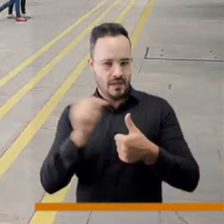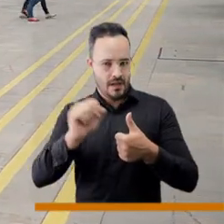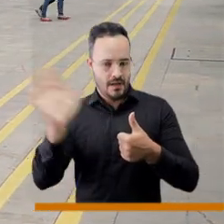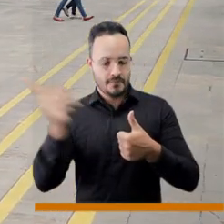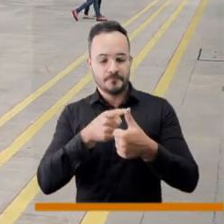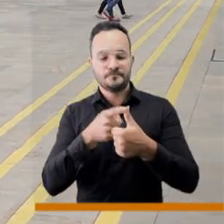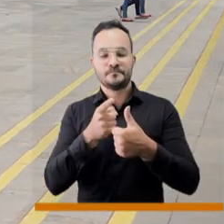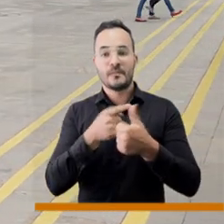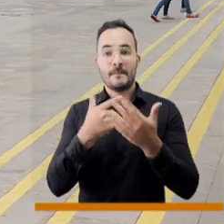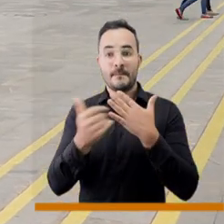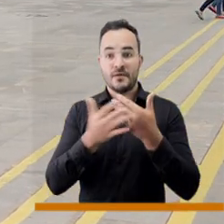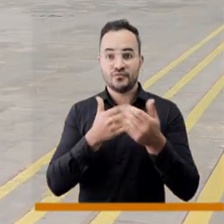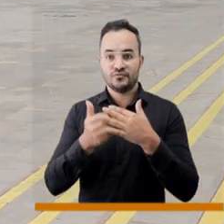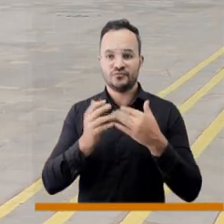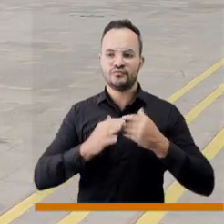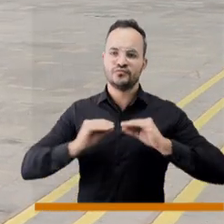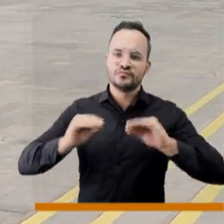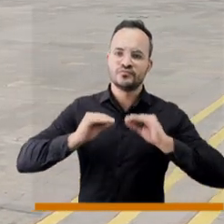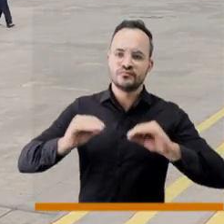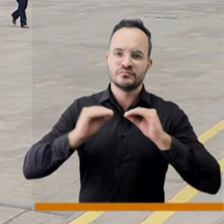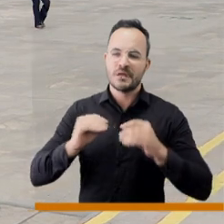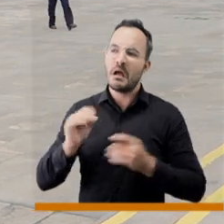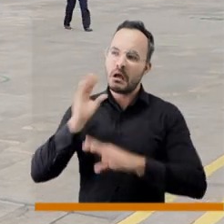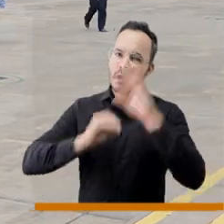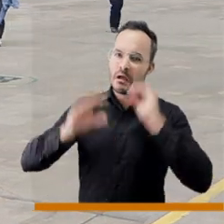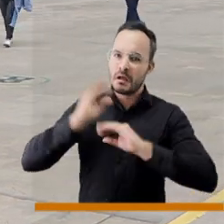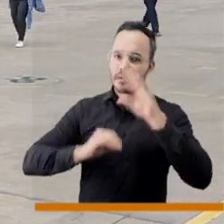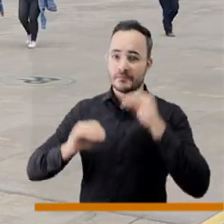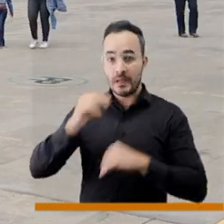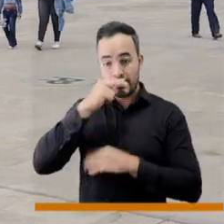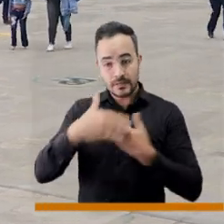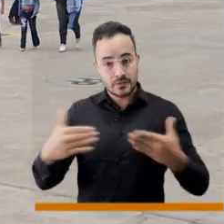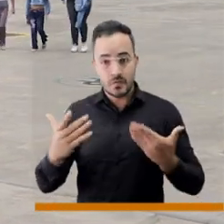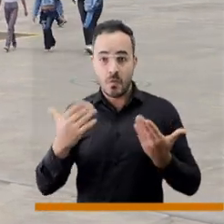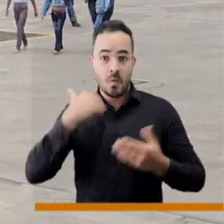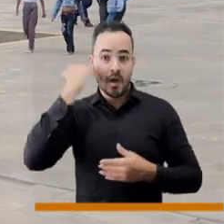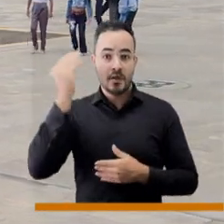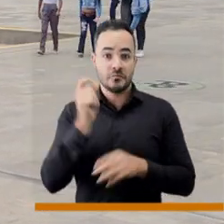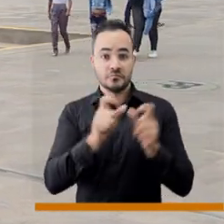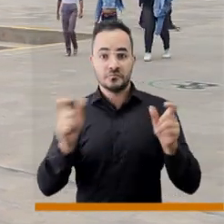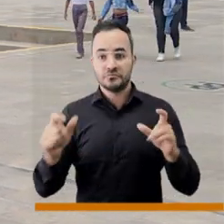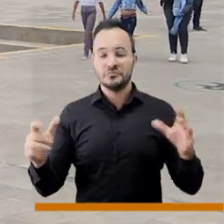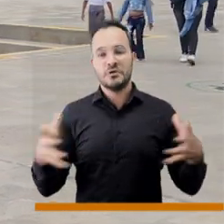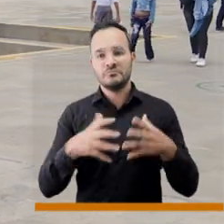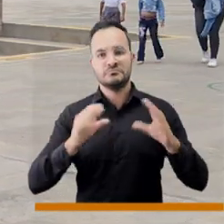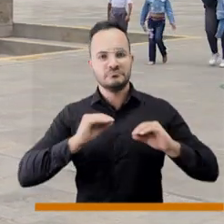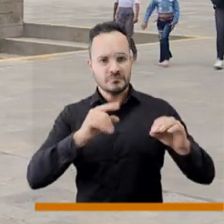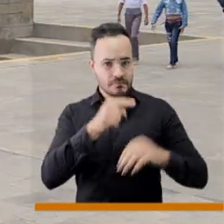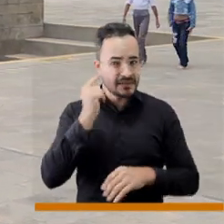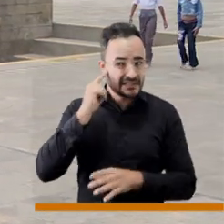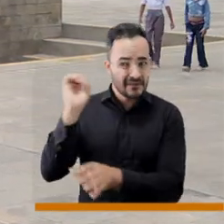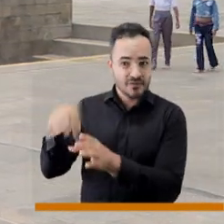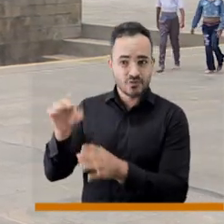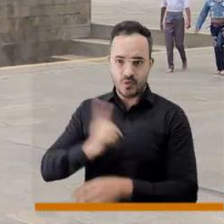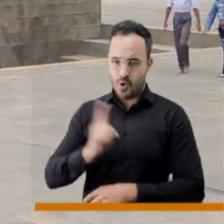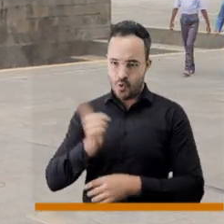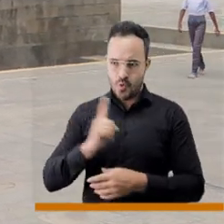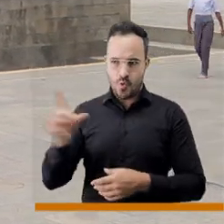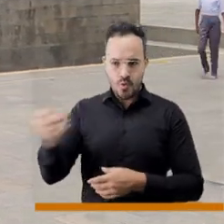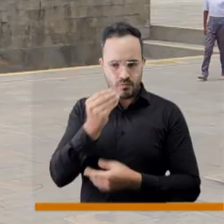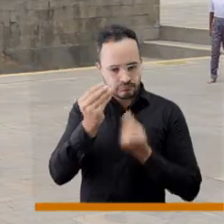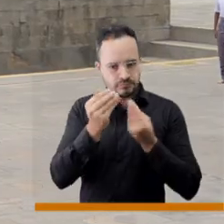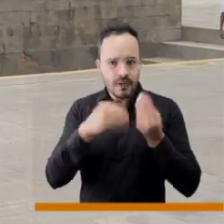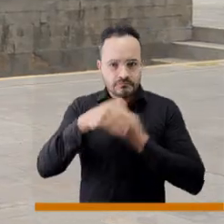ecomanualidad, que es dirigida a los niños, a los adultos, para transformar elementos que consideramos basura en bellas